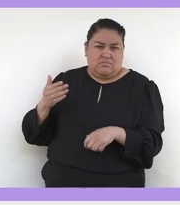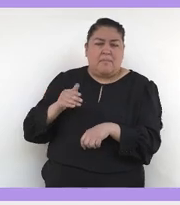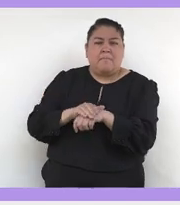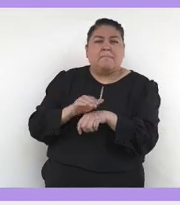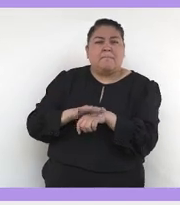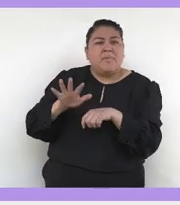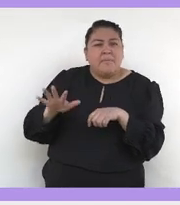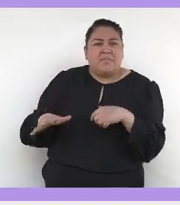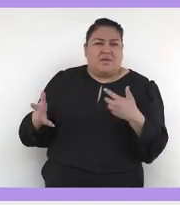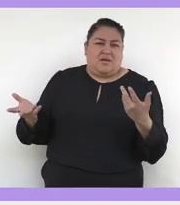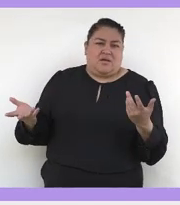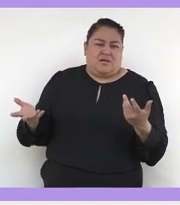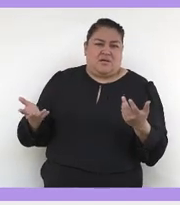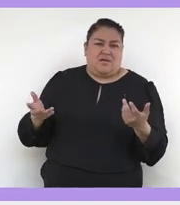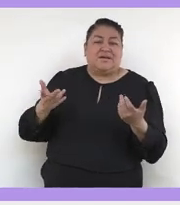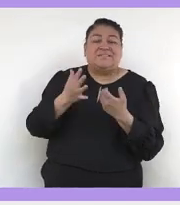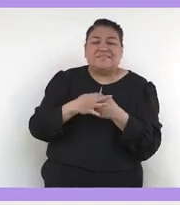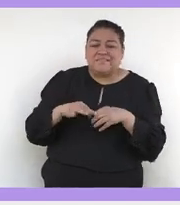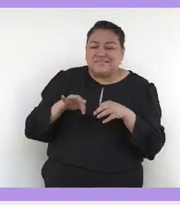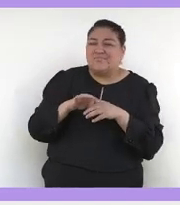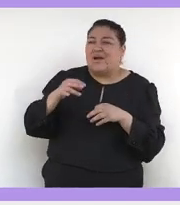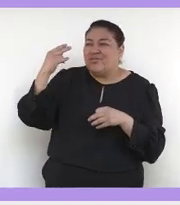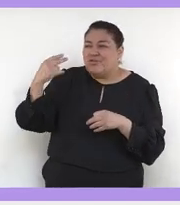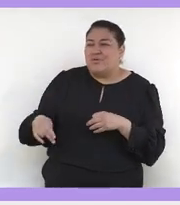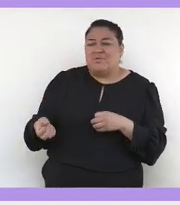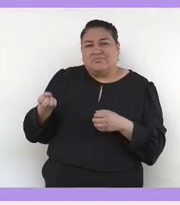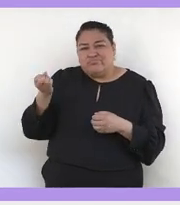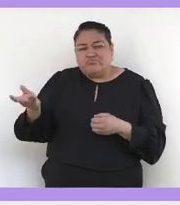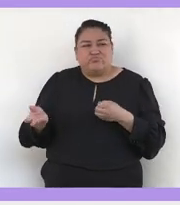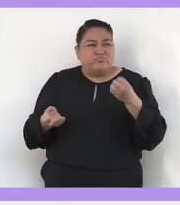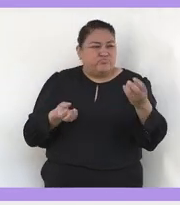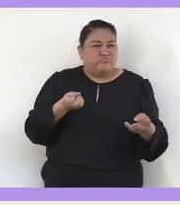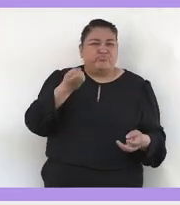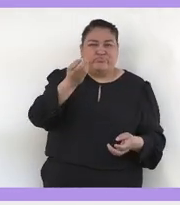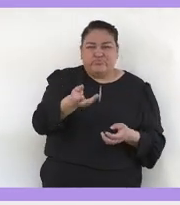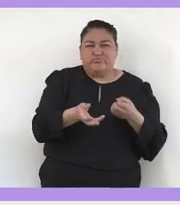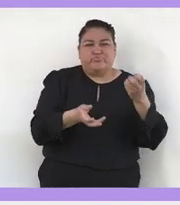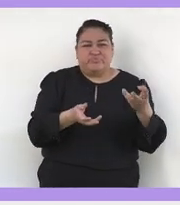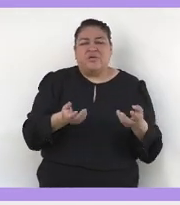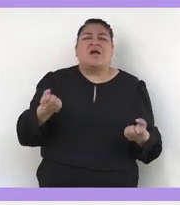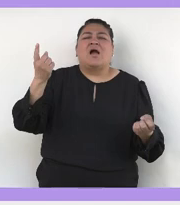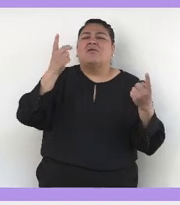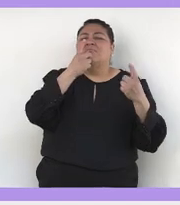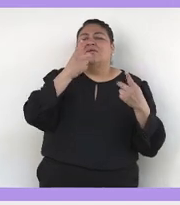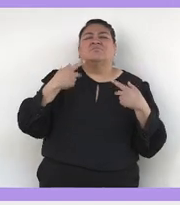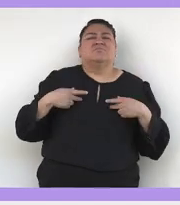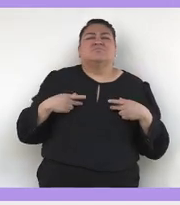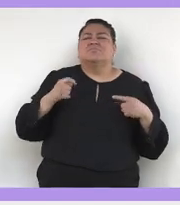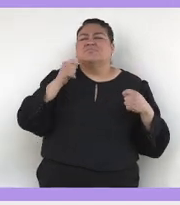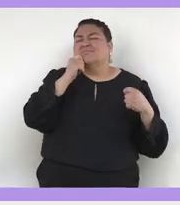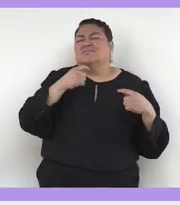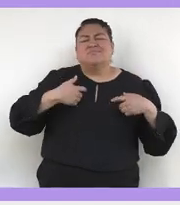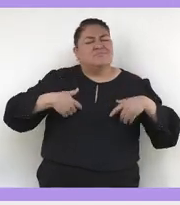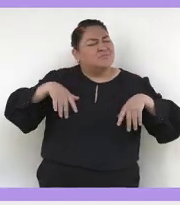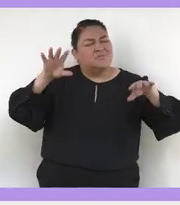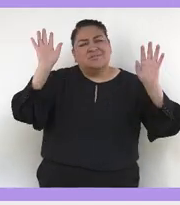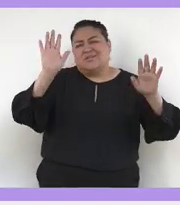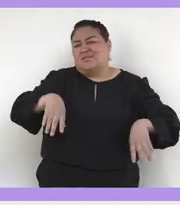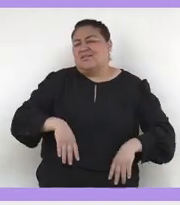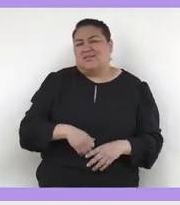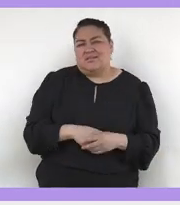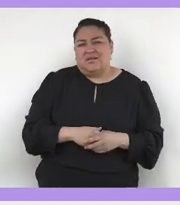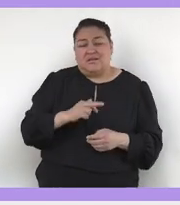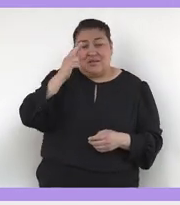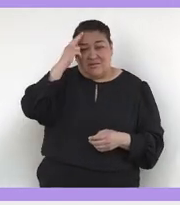es importante nombrar Sí todo el tiempo o sea hay gente que te dice no importa o sea se entiende ahí están no vieron a las